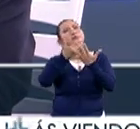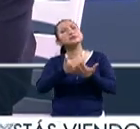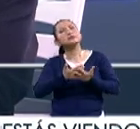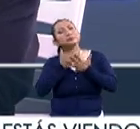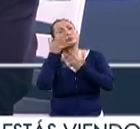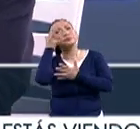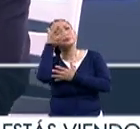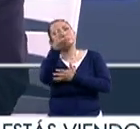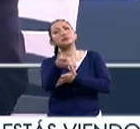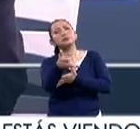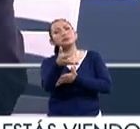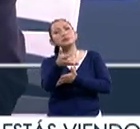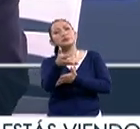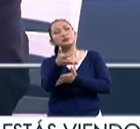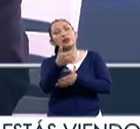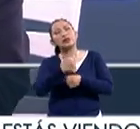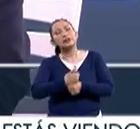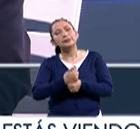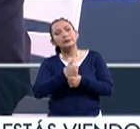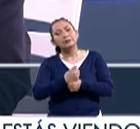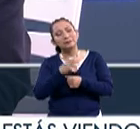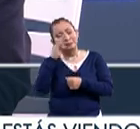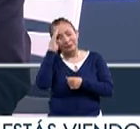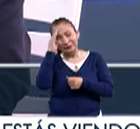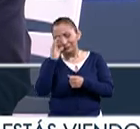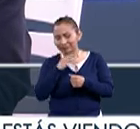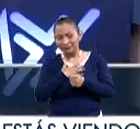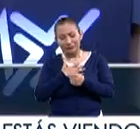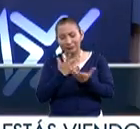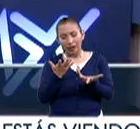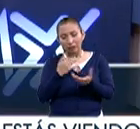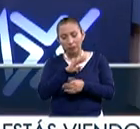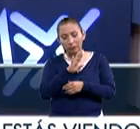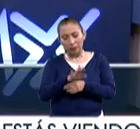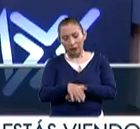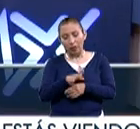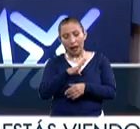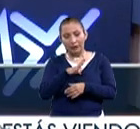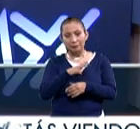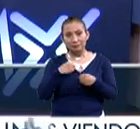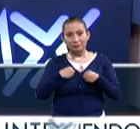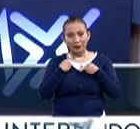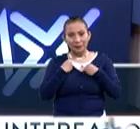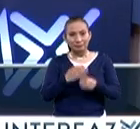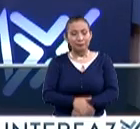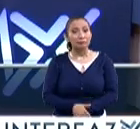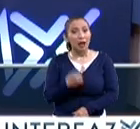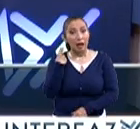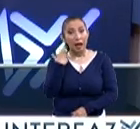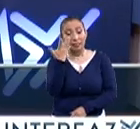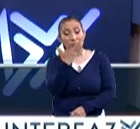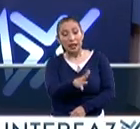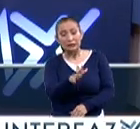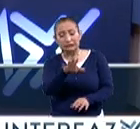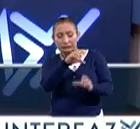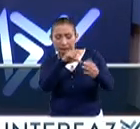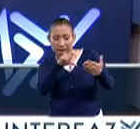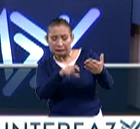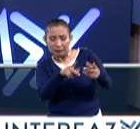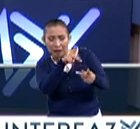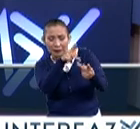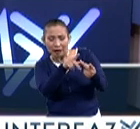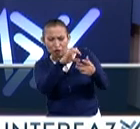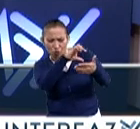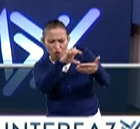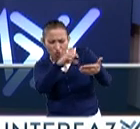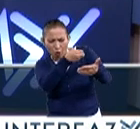imprevisto es la angustia de pensar que puesto que muero, existo. Son 10 décimas perfectas. La